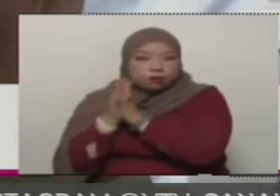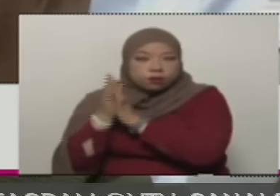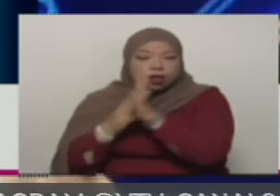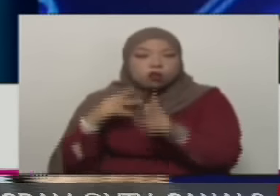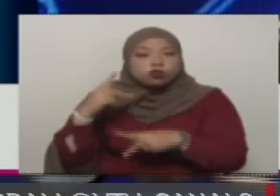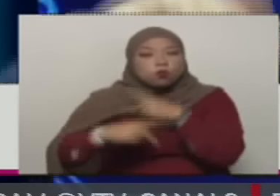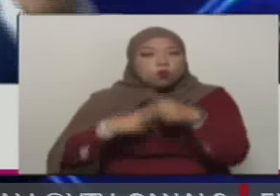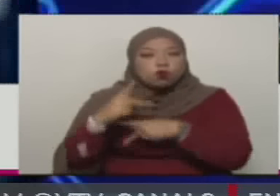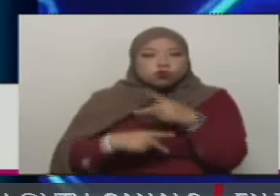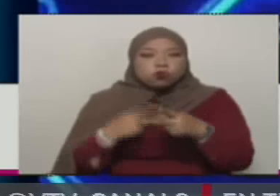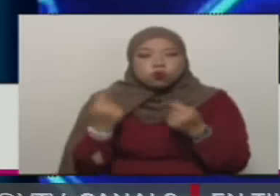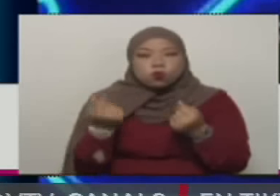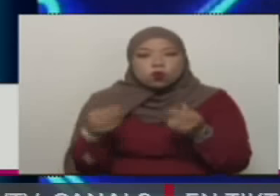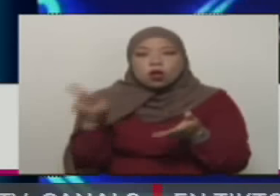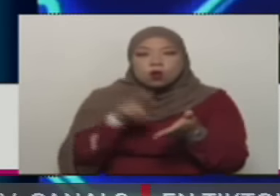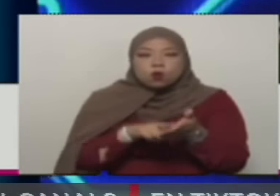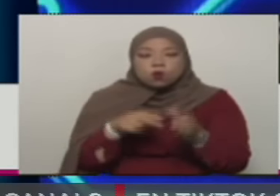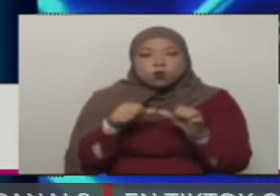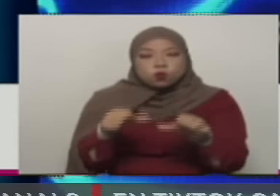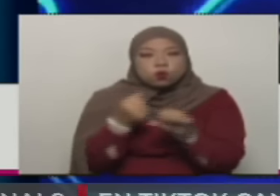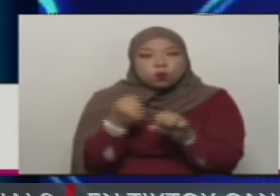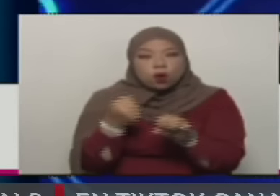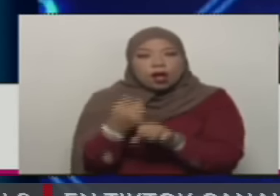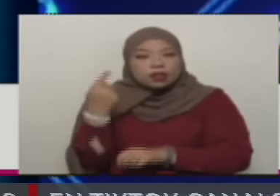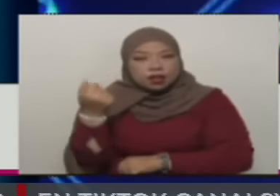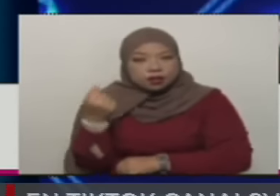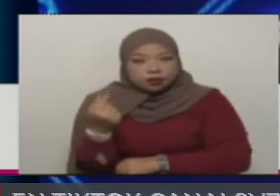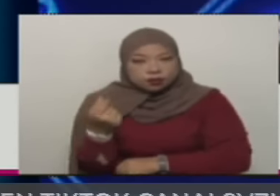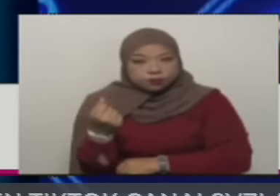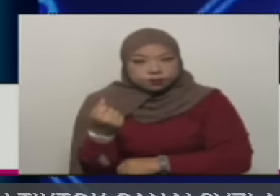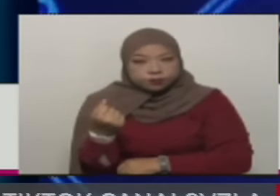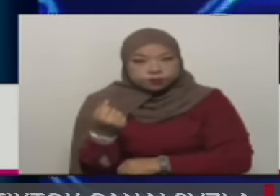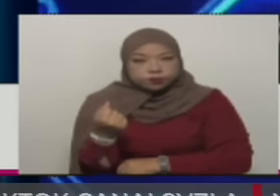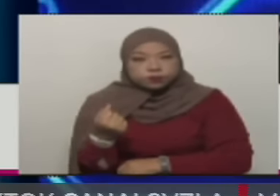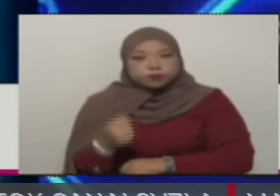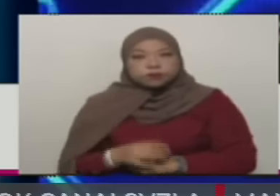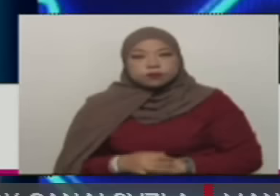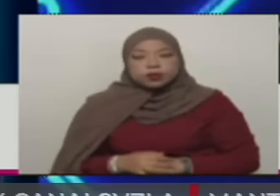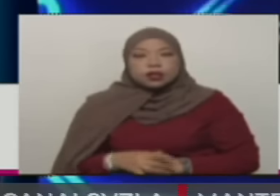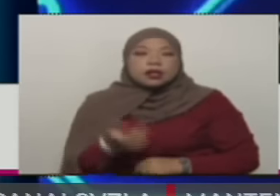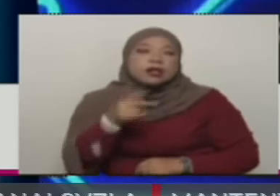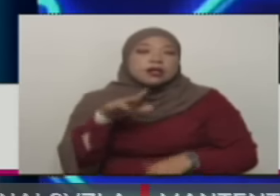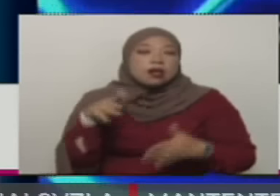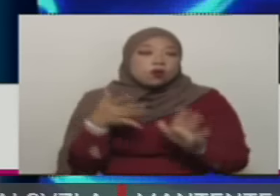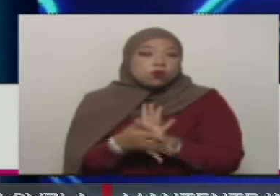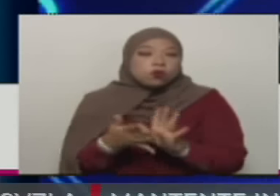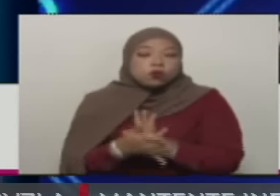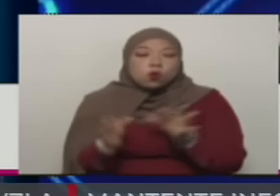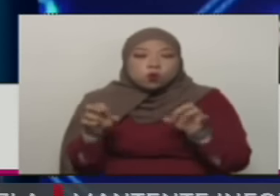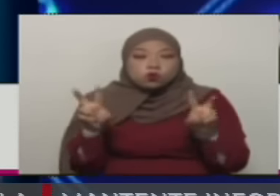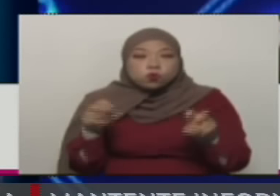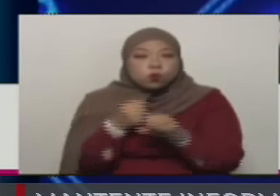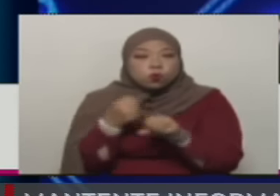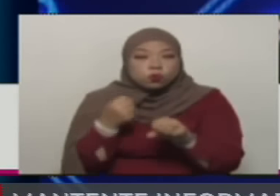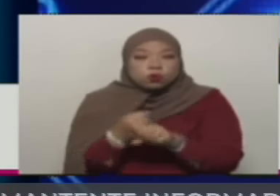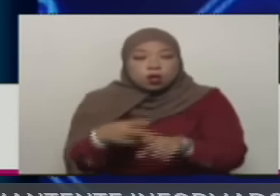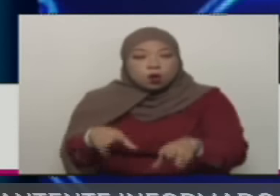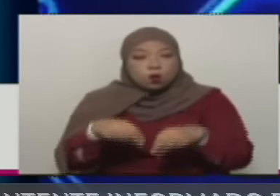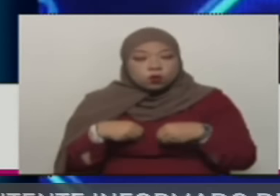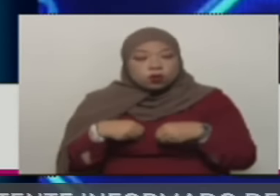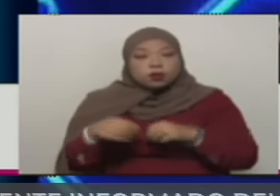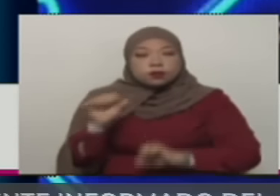riqueza y reinversión para seguir creciendo. Porque si es doble, quiere decir que nuevos inversionistas están tomando